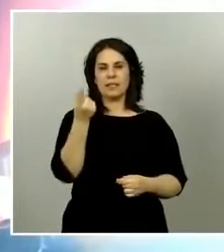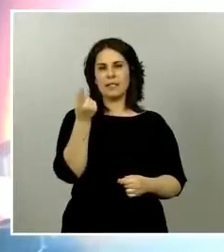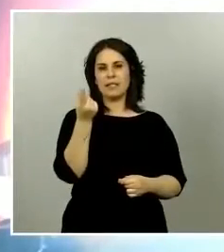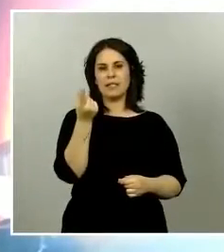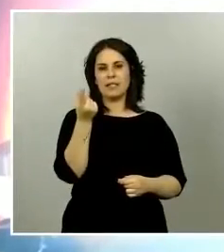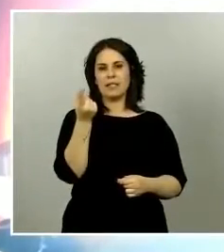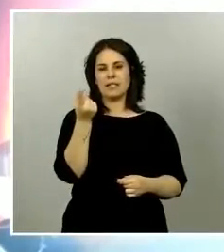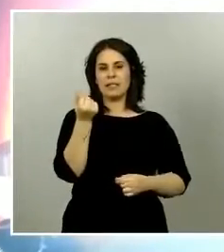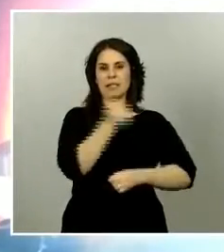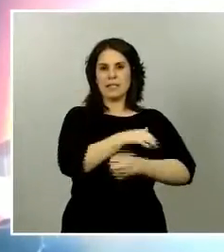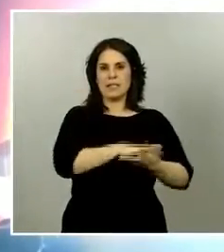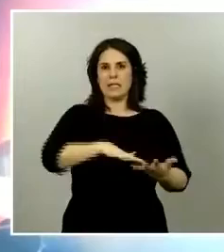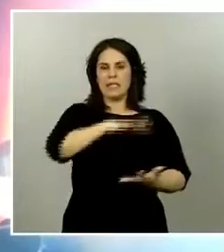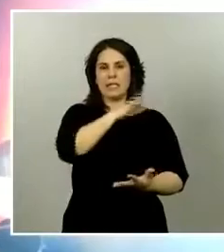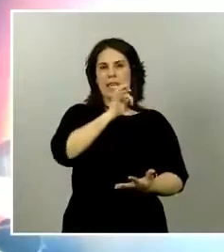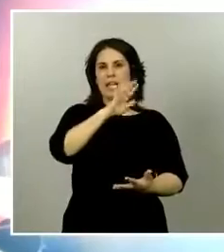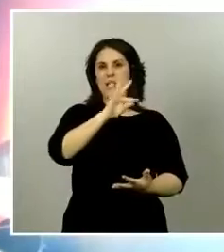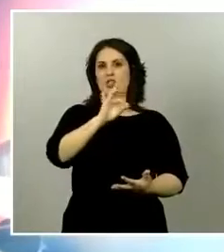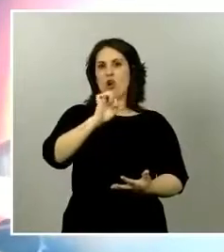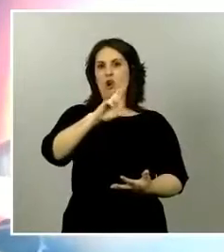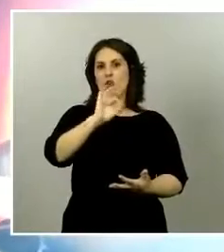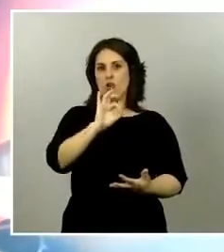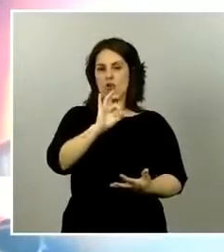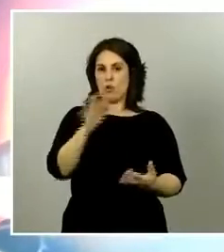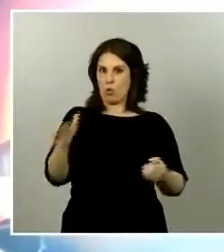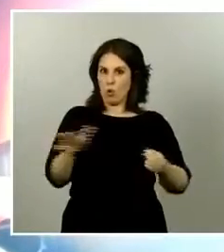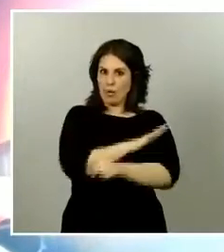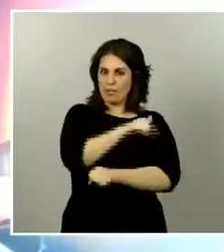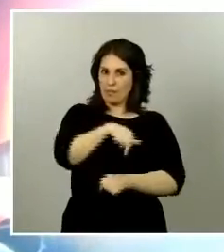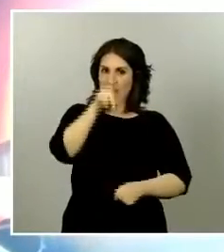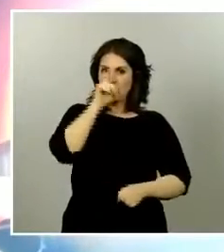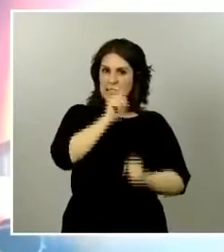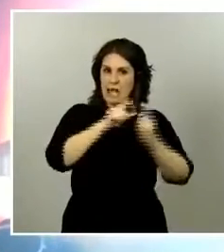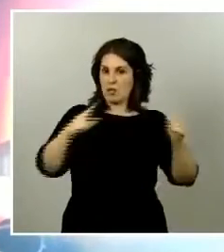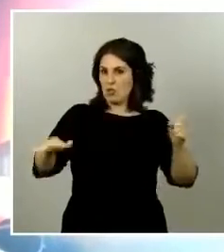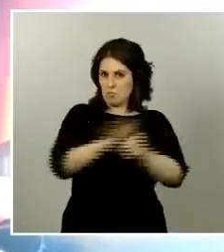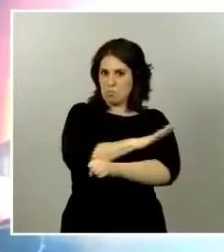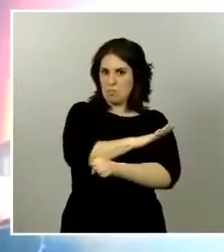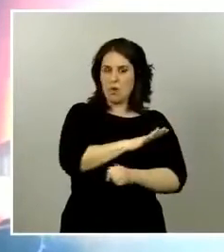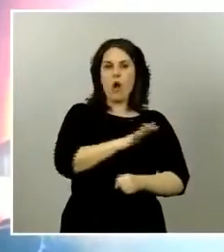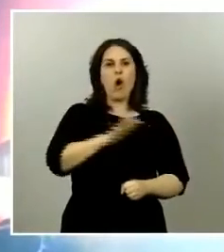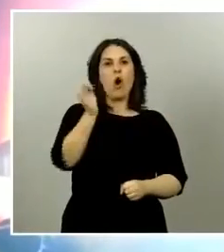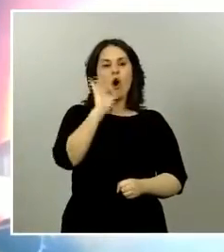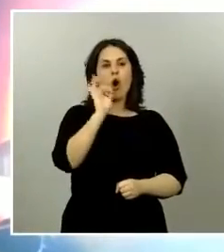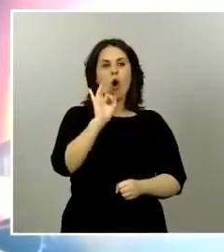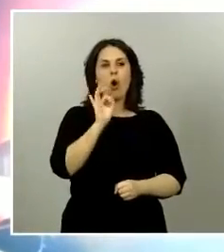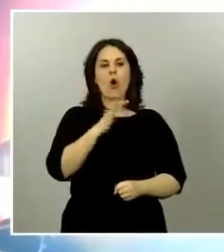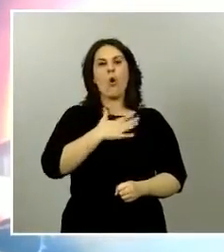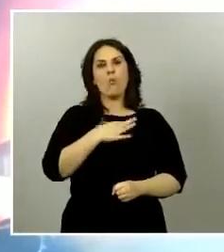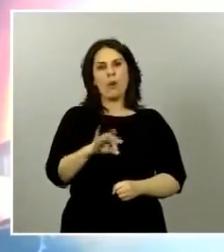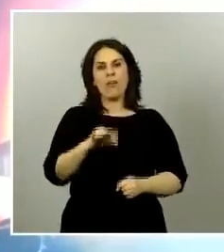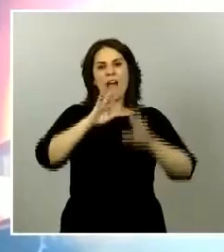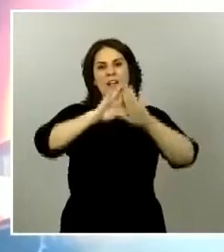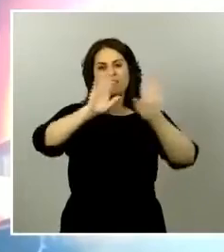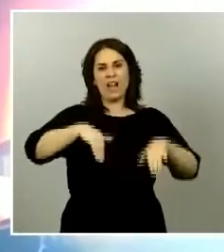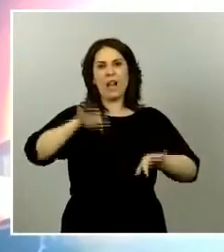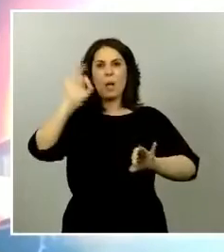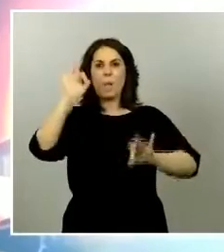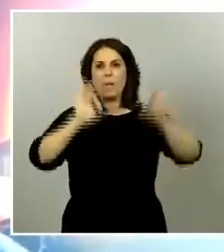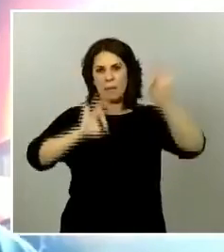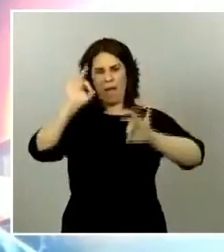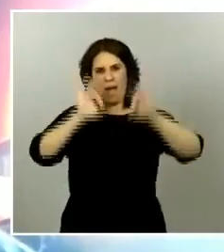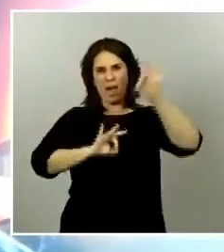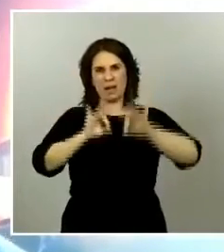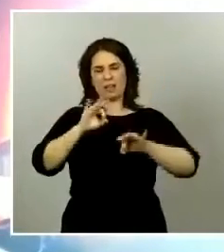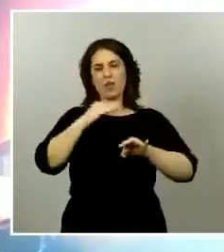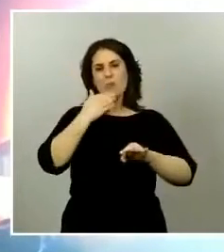las necesidades de financiación del Tesoro, ¿estarían prácticamente cubiertas este año, incluso para el siguiente, o habría algún